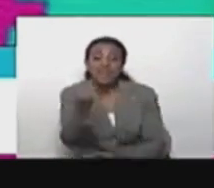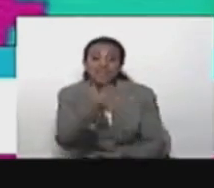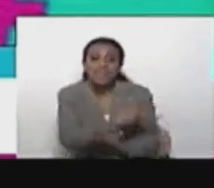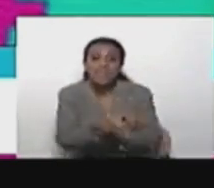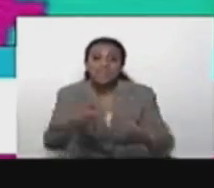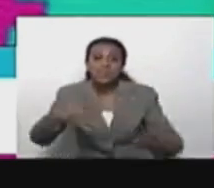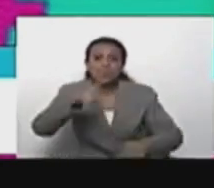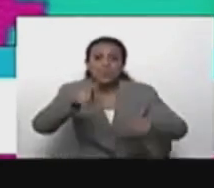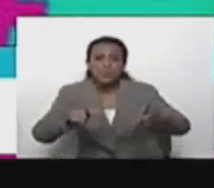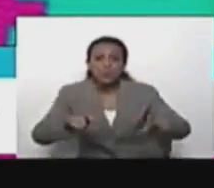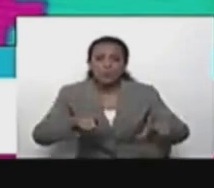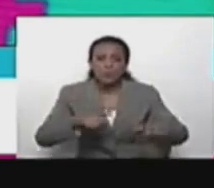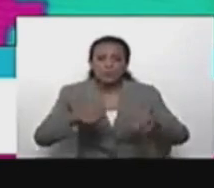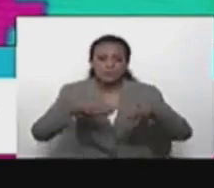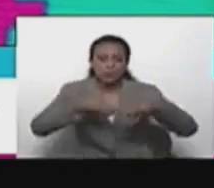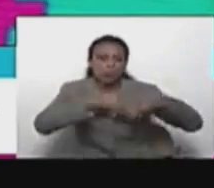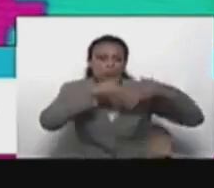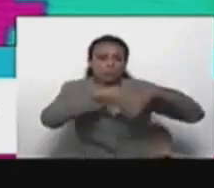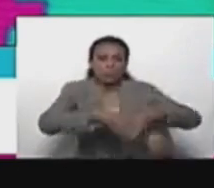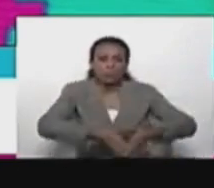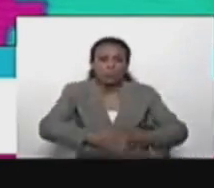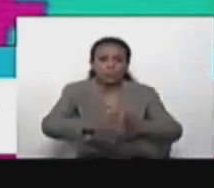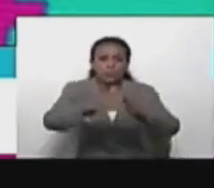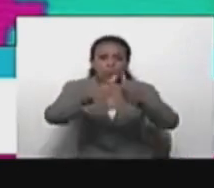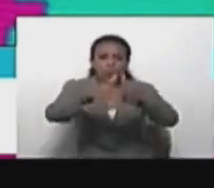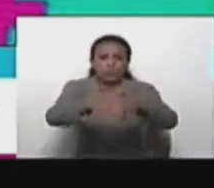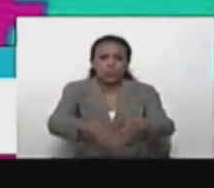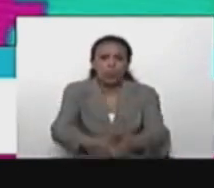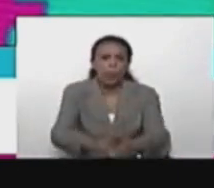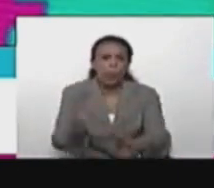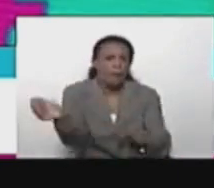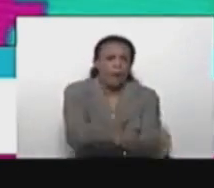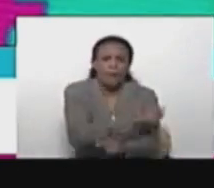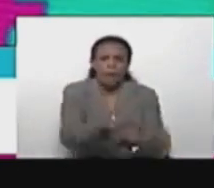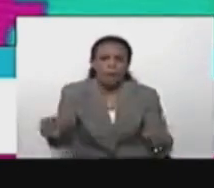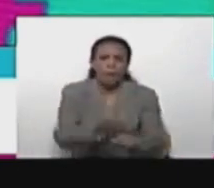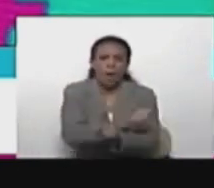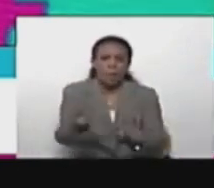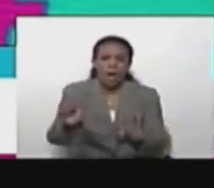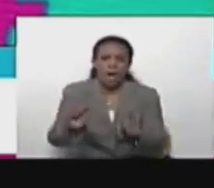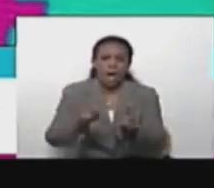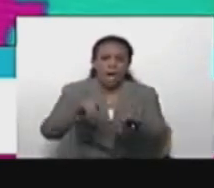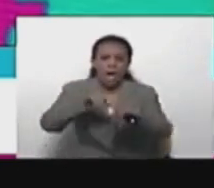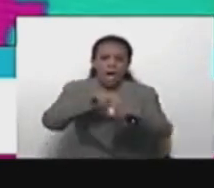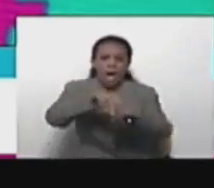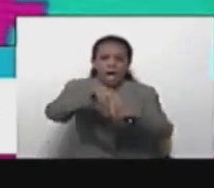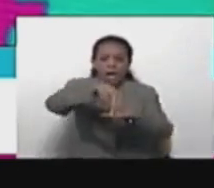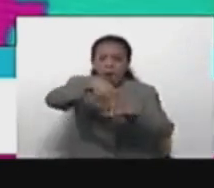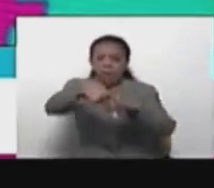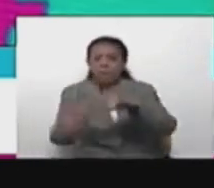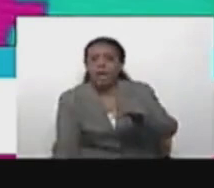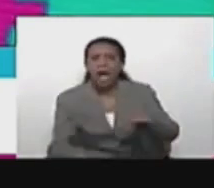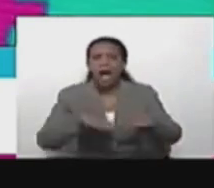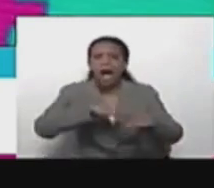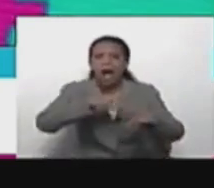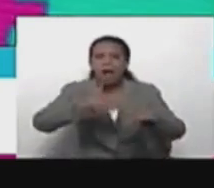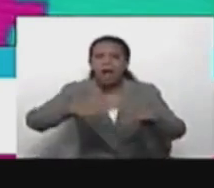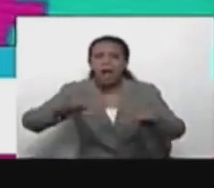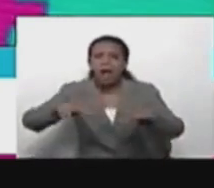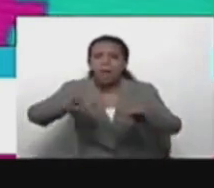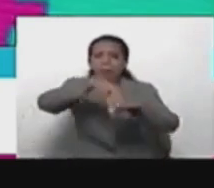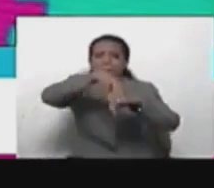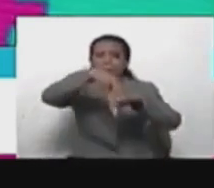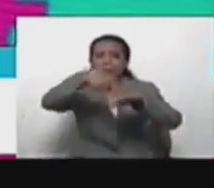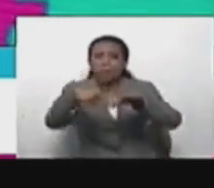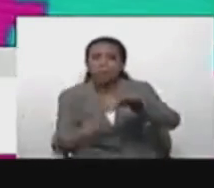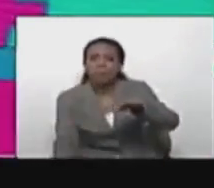en el mar por enfermedades o por los maltratos, la tortura, el hambre, murieron en la